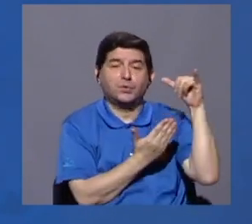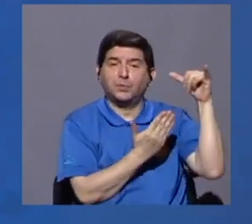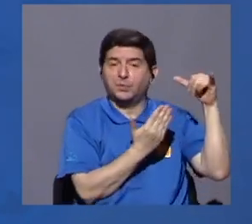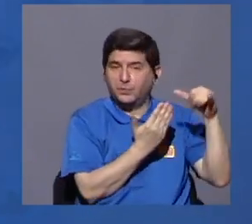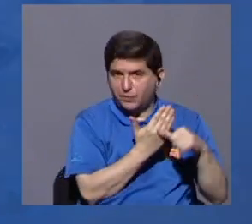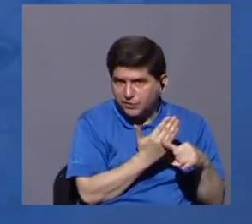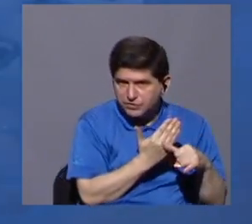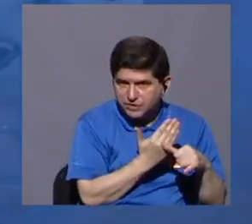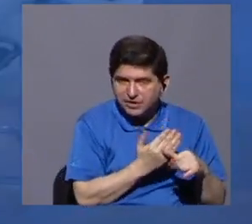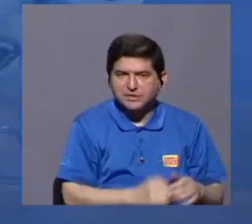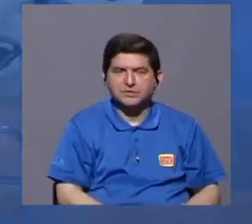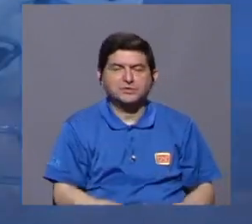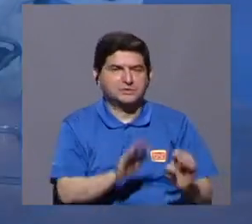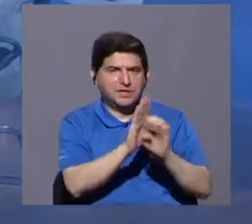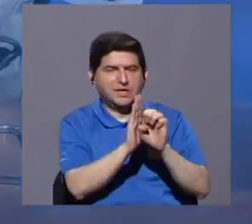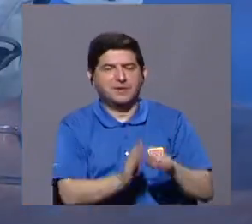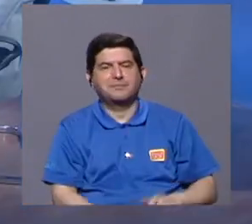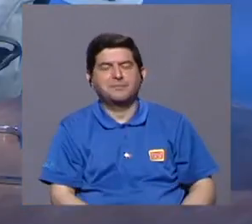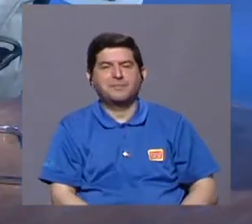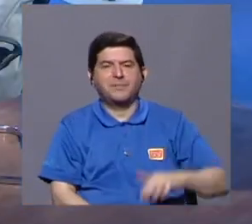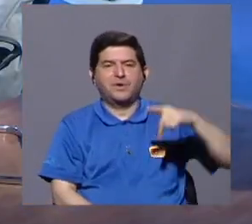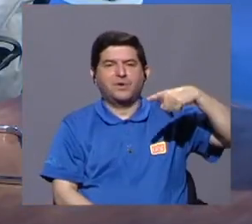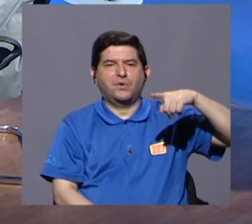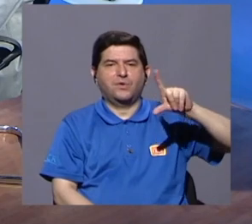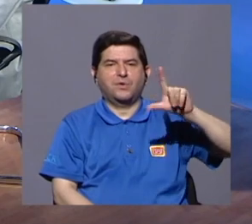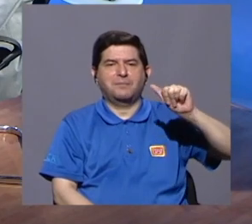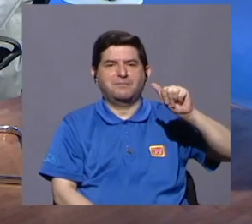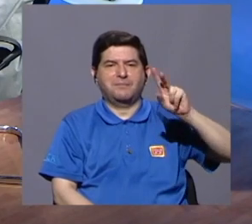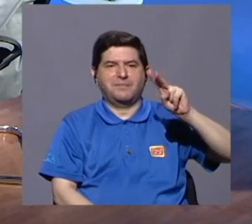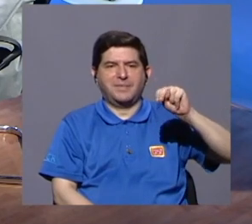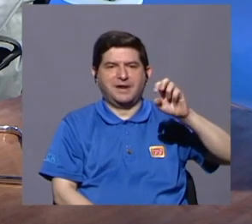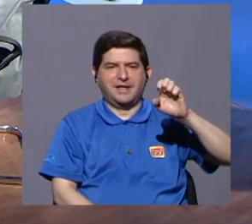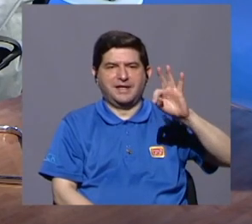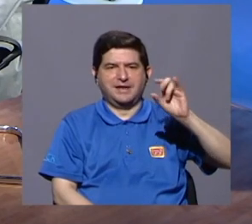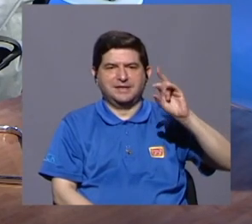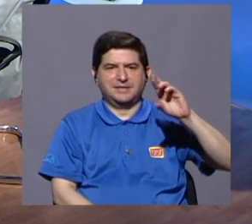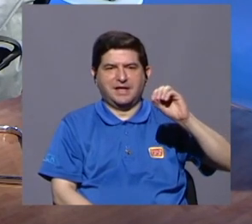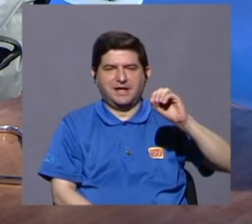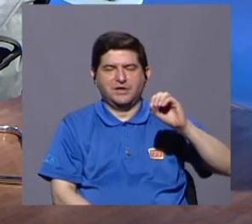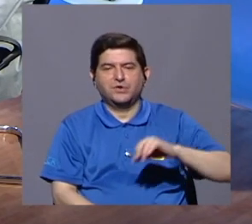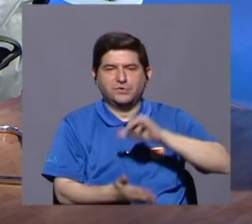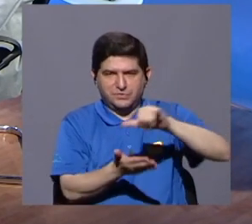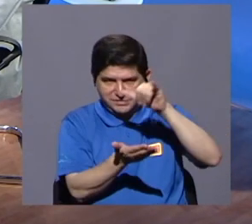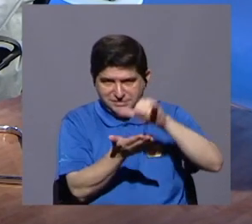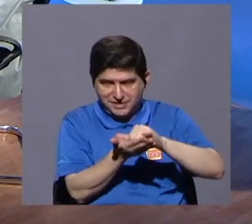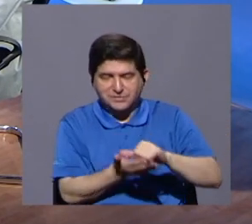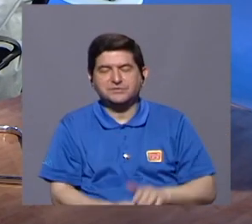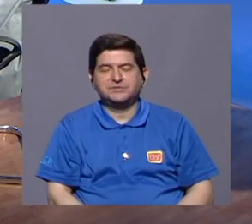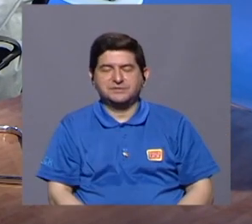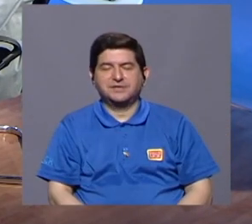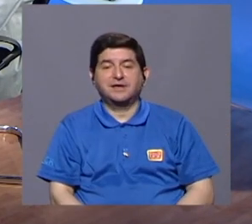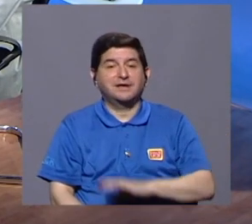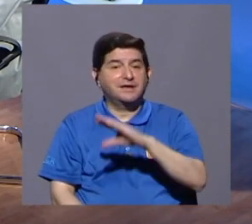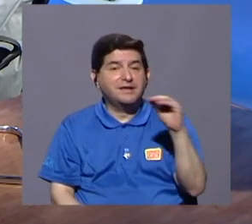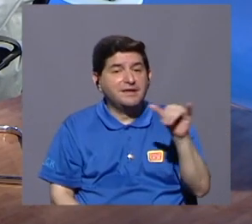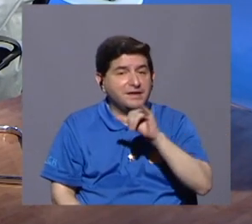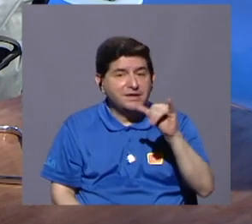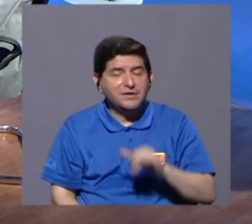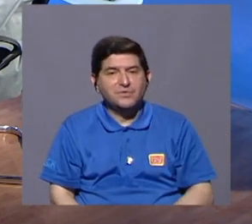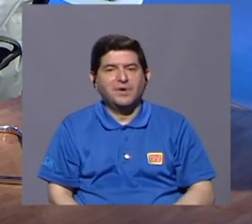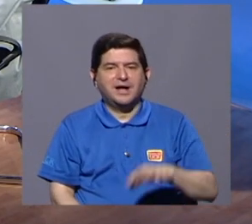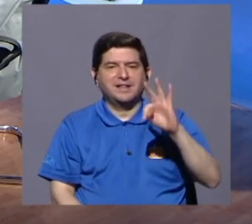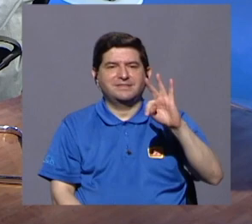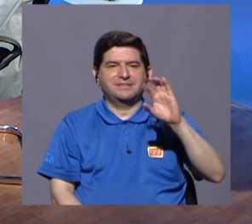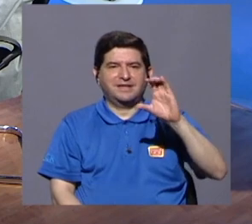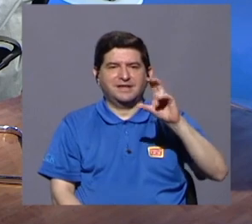de acción social como el planetario de san josé que está abajo en el centro de investigaciones espaciales y además este nuestro test eeuu